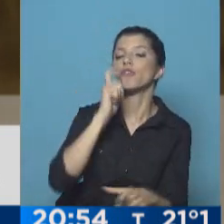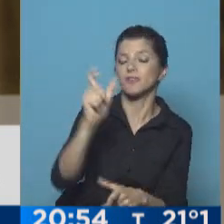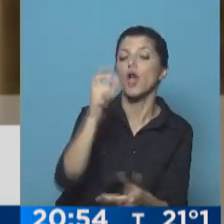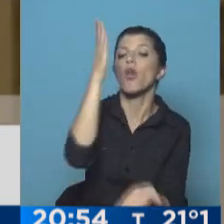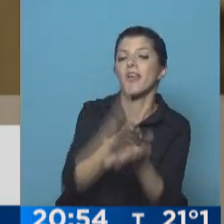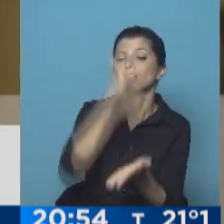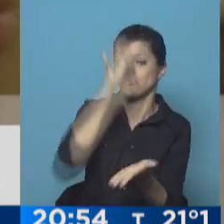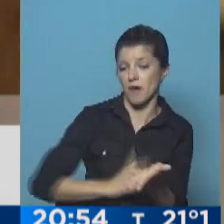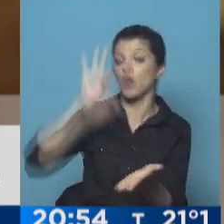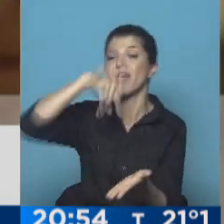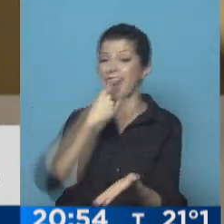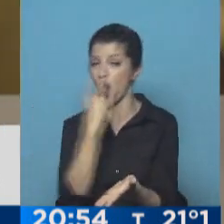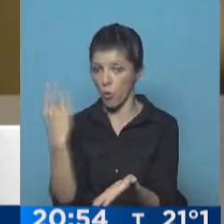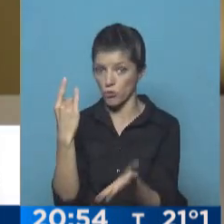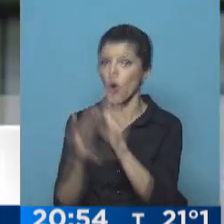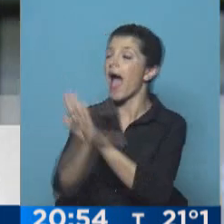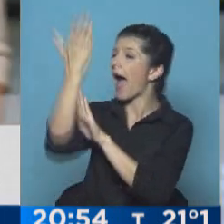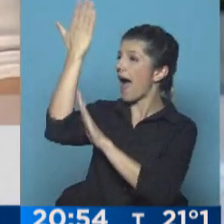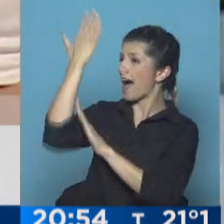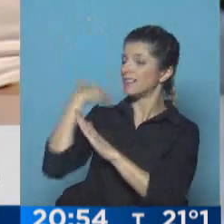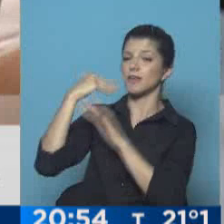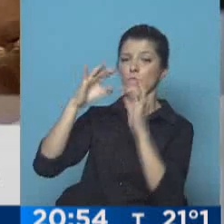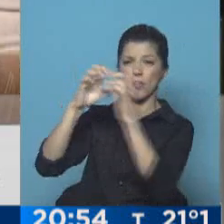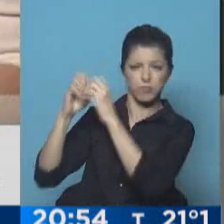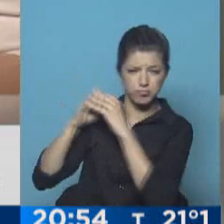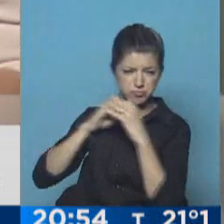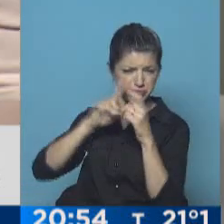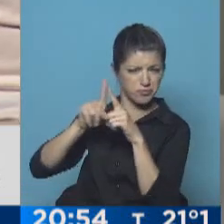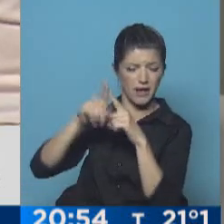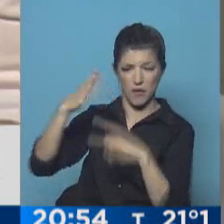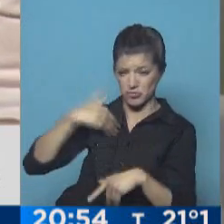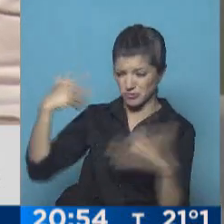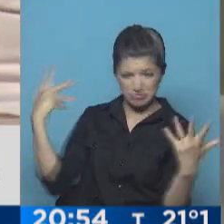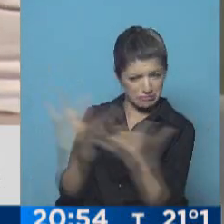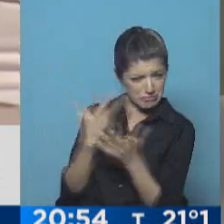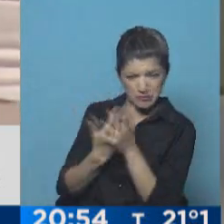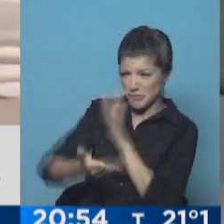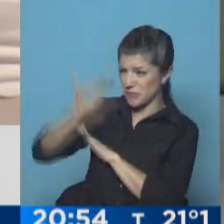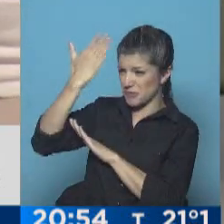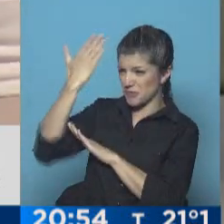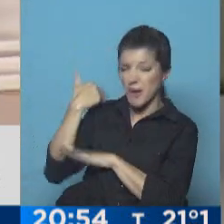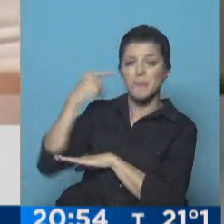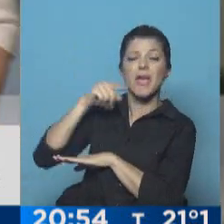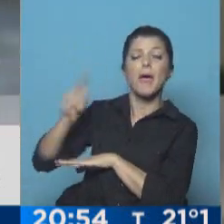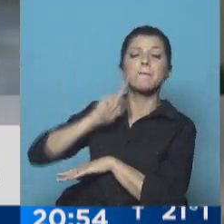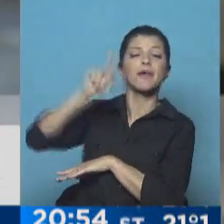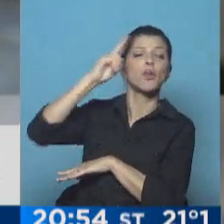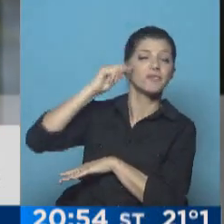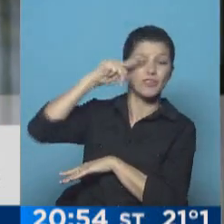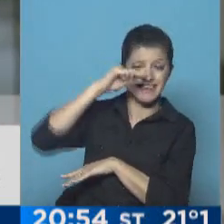Unidas a partir de la tragedia país desde